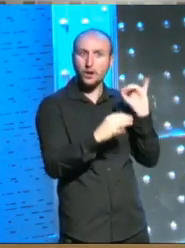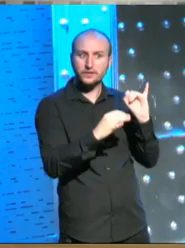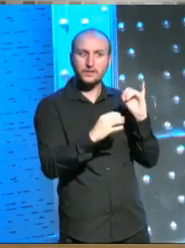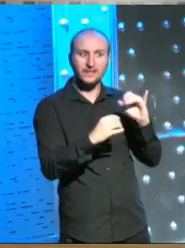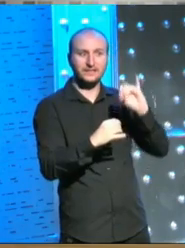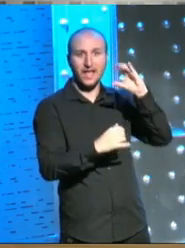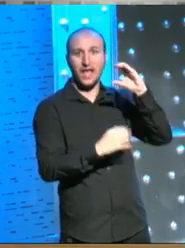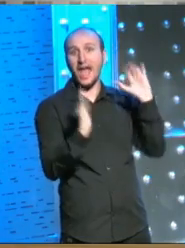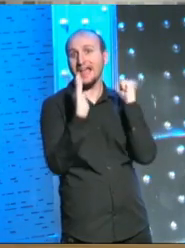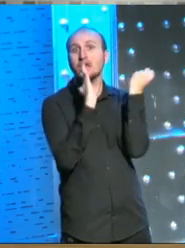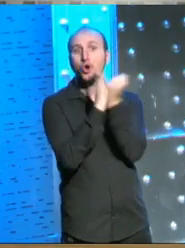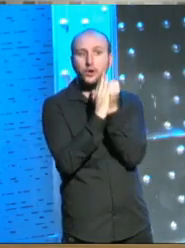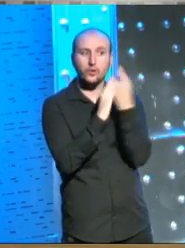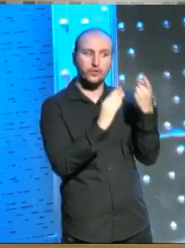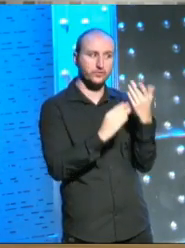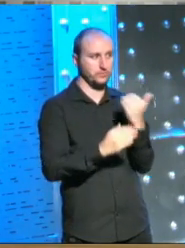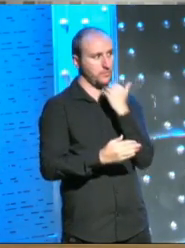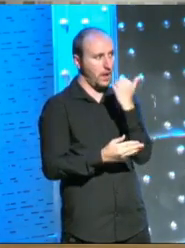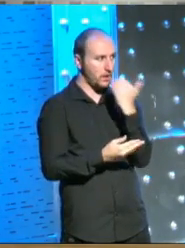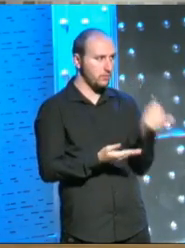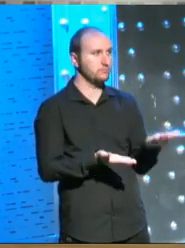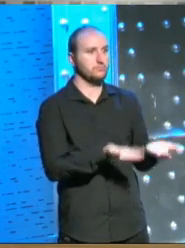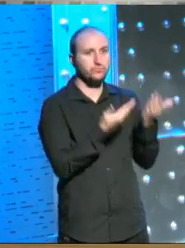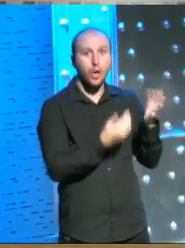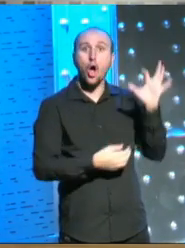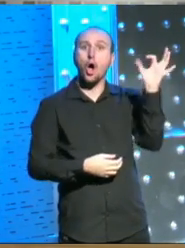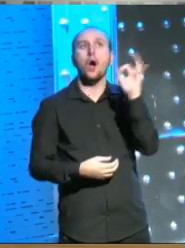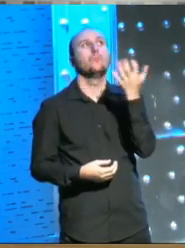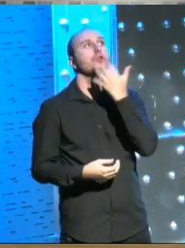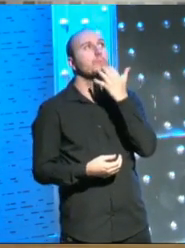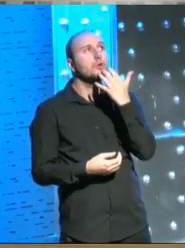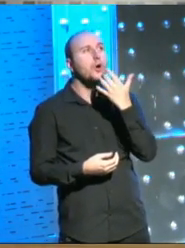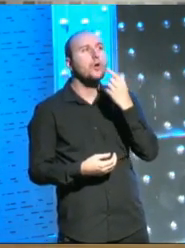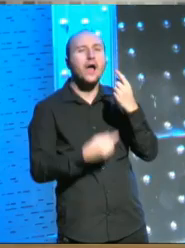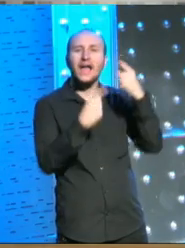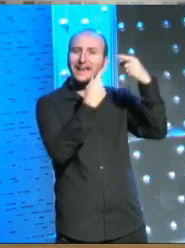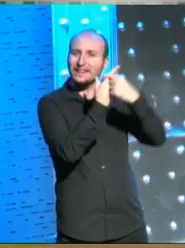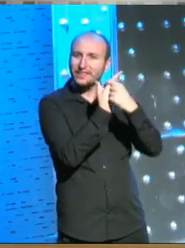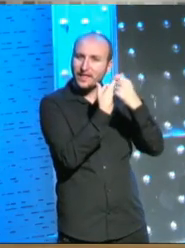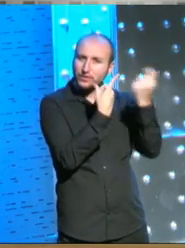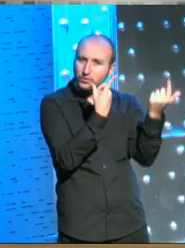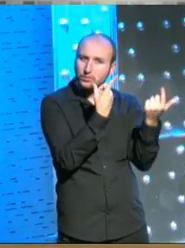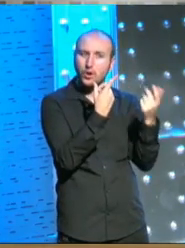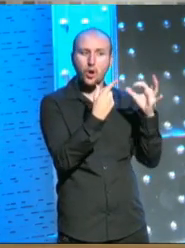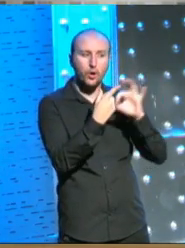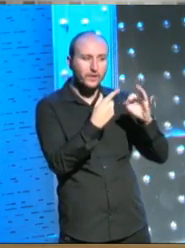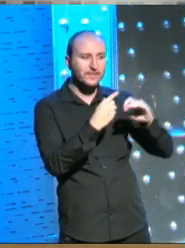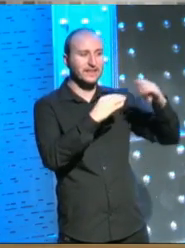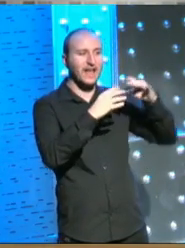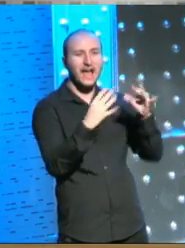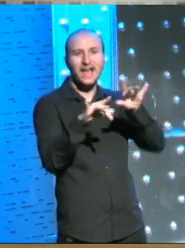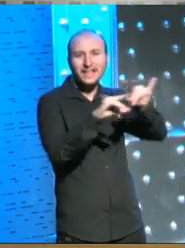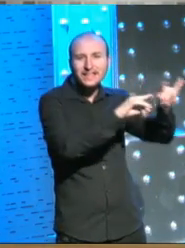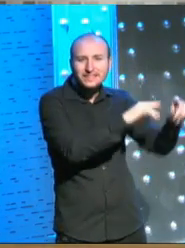icónico, caramba, eso es una cara, ¿eh? O el dedo que vaga por el fango, por la tierra mojada, el